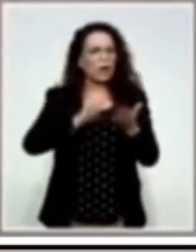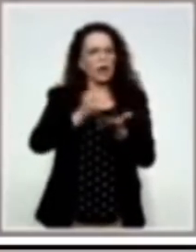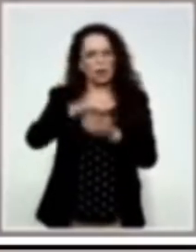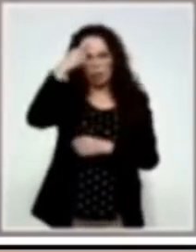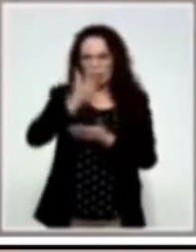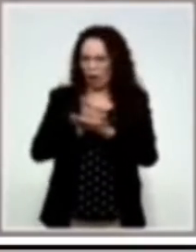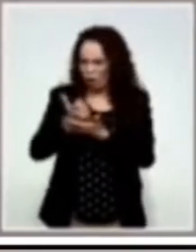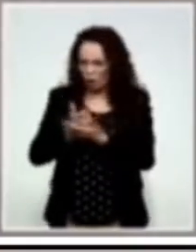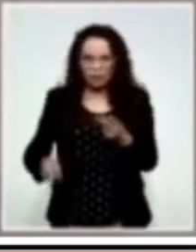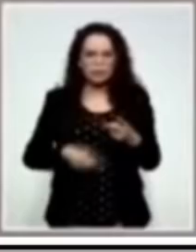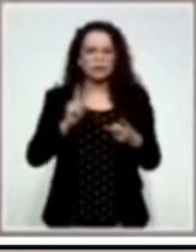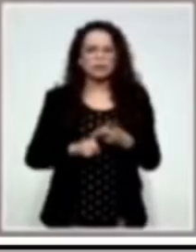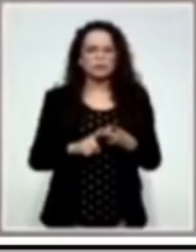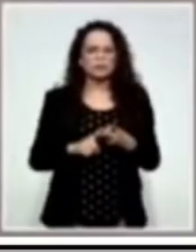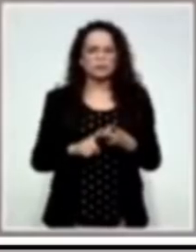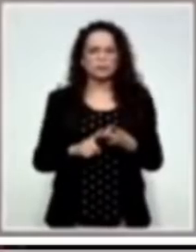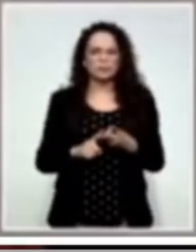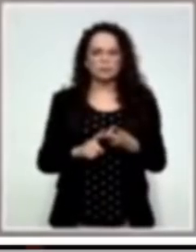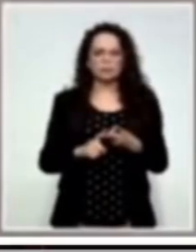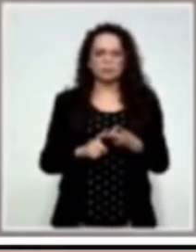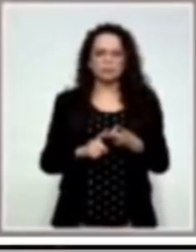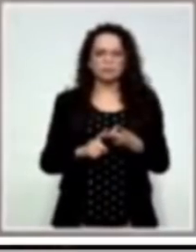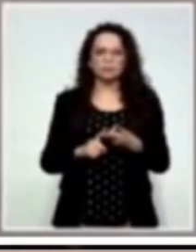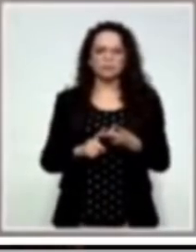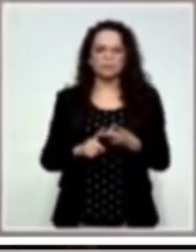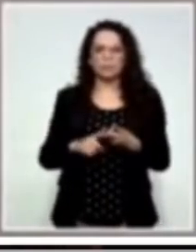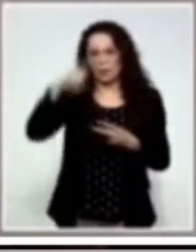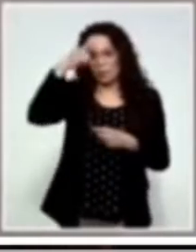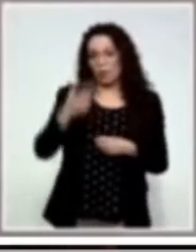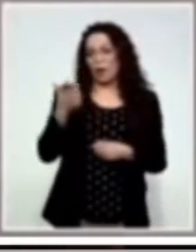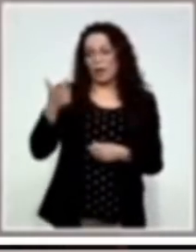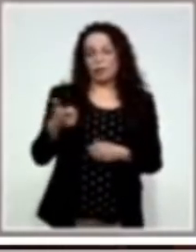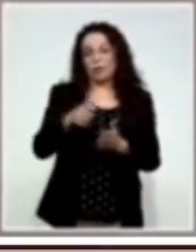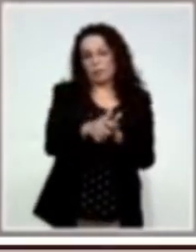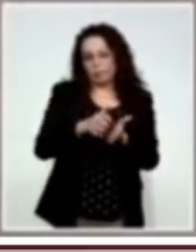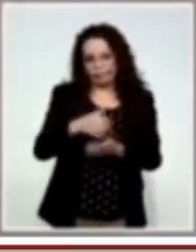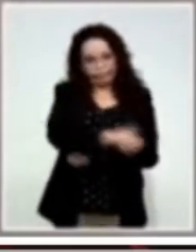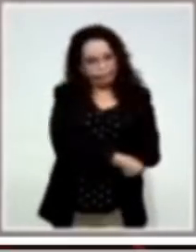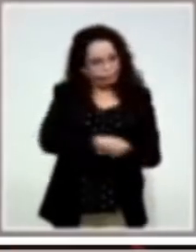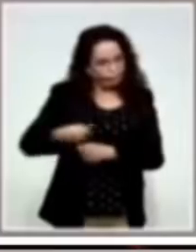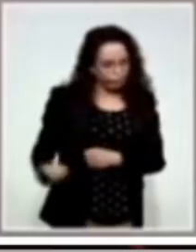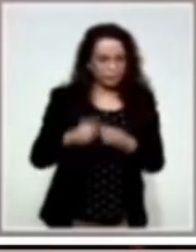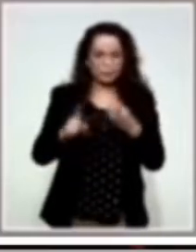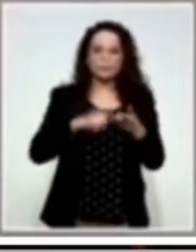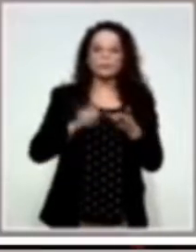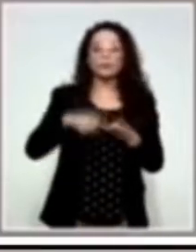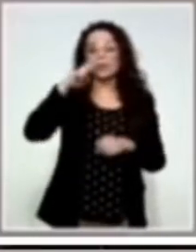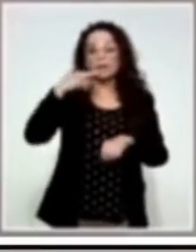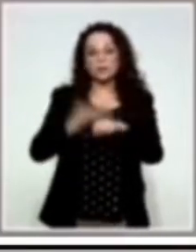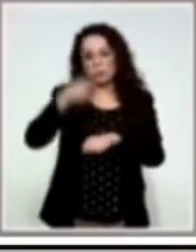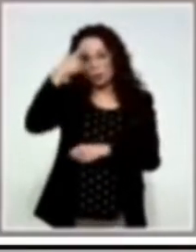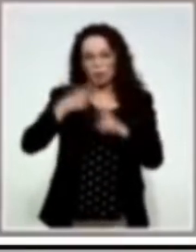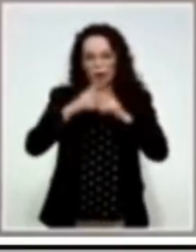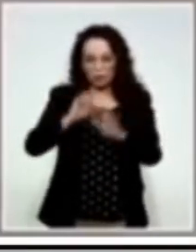la ley de austeridad republicana, la ley federal de presupuesto y responsabilidad